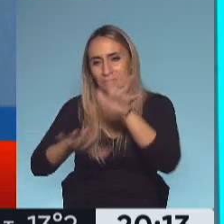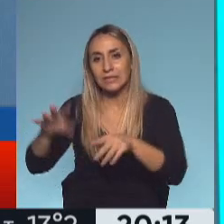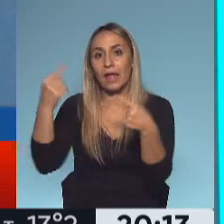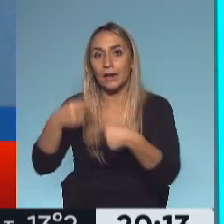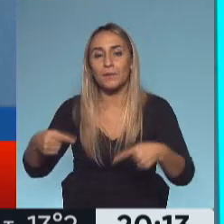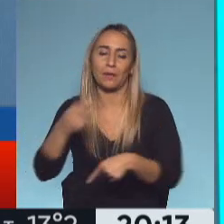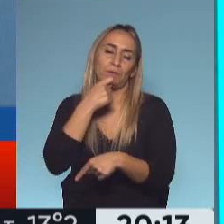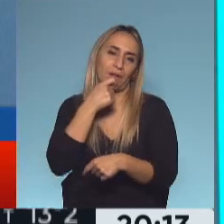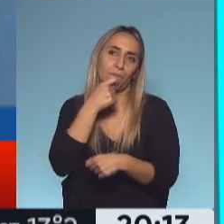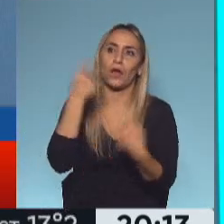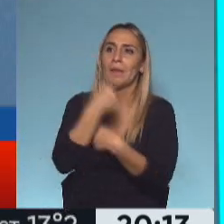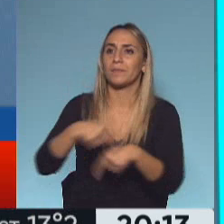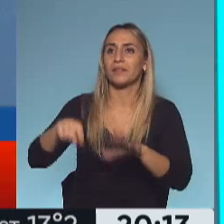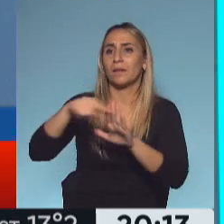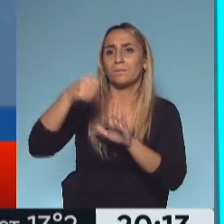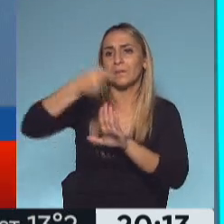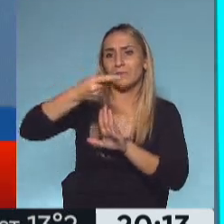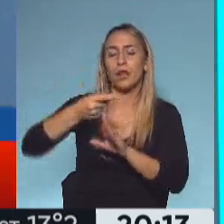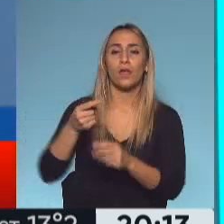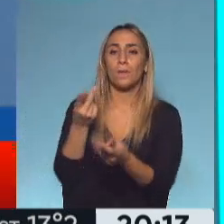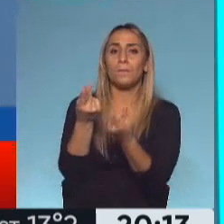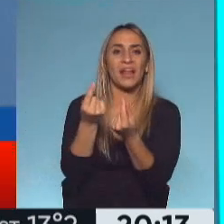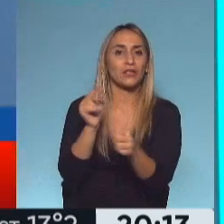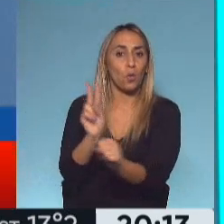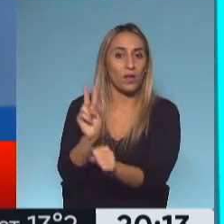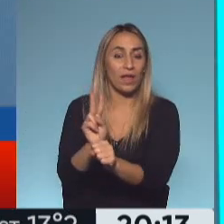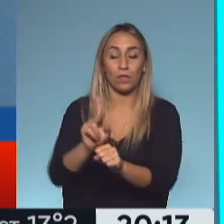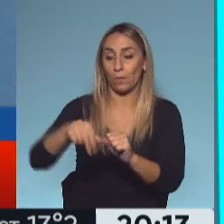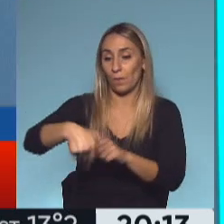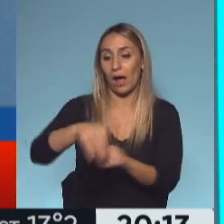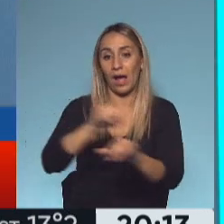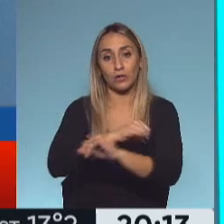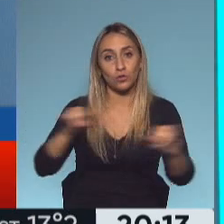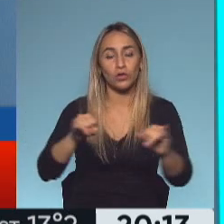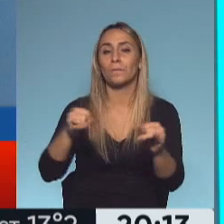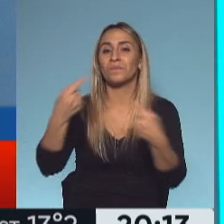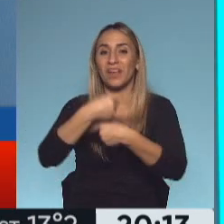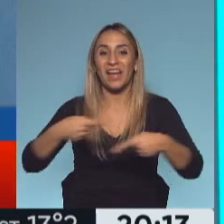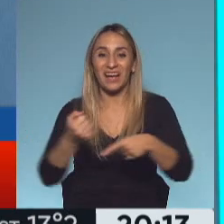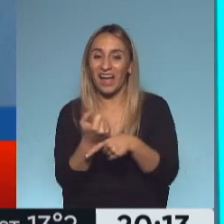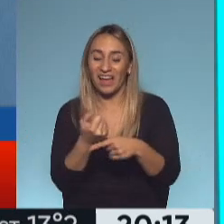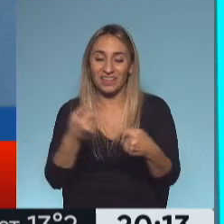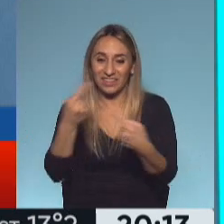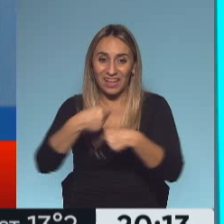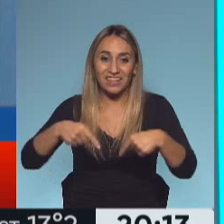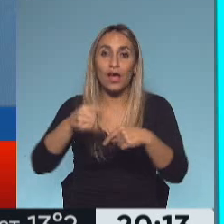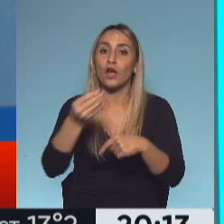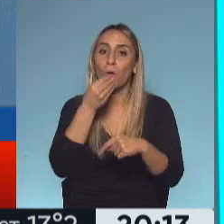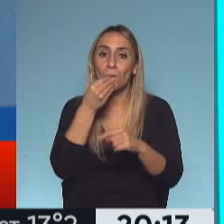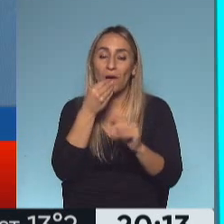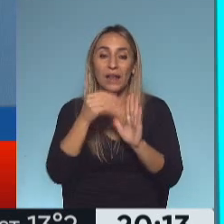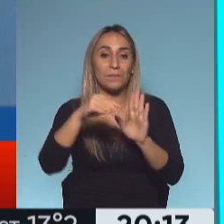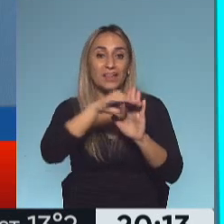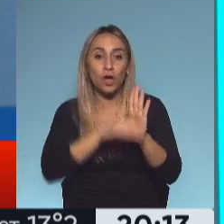cuidados. En los próximos días vamos a estar también anunciando una canasta de productos protegidos, sobre todo para el comercio de proximidad, para poder